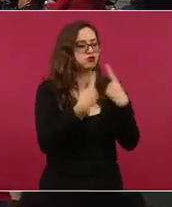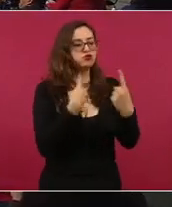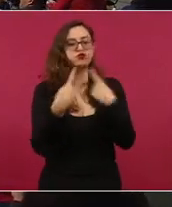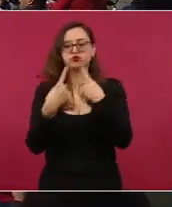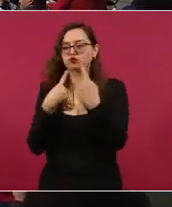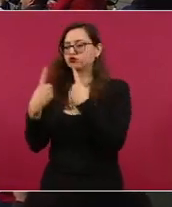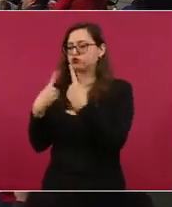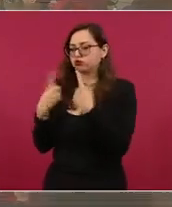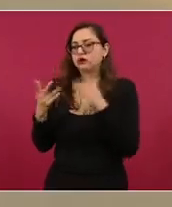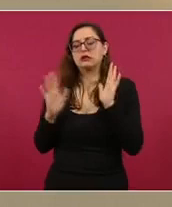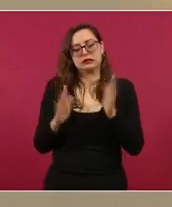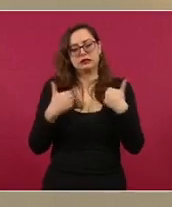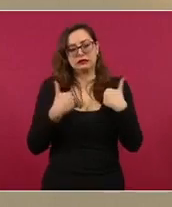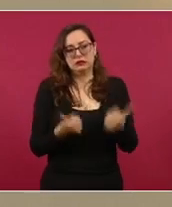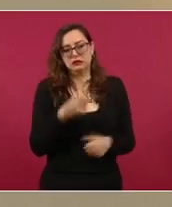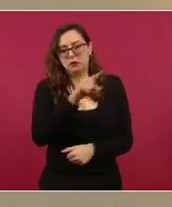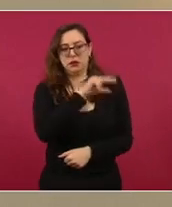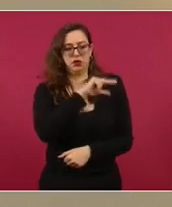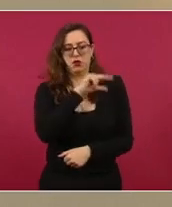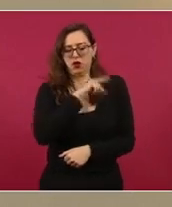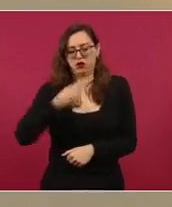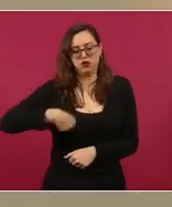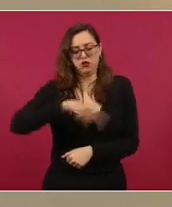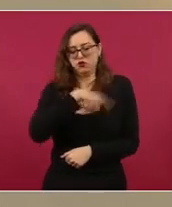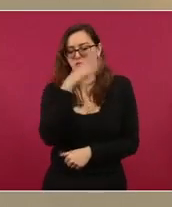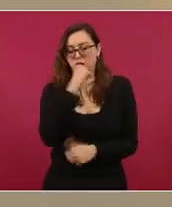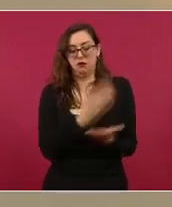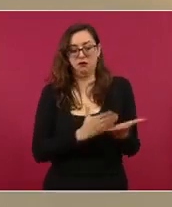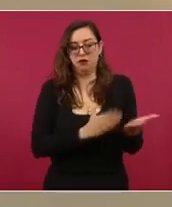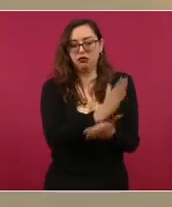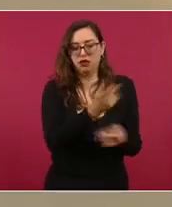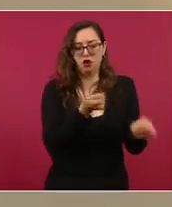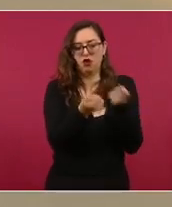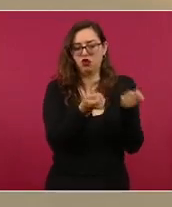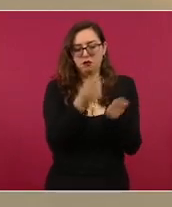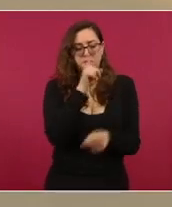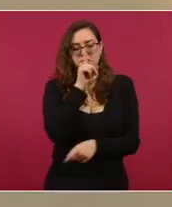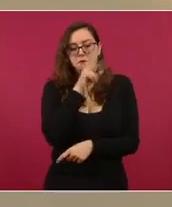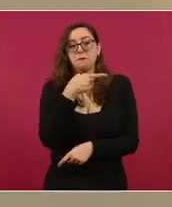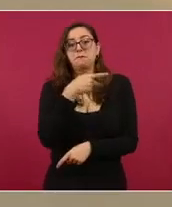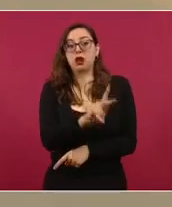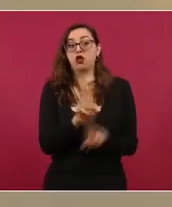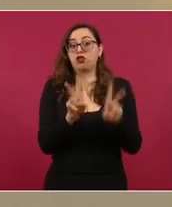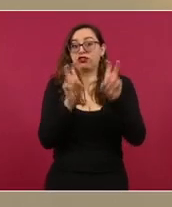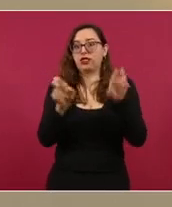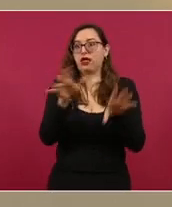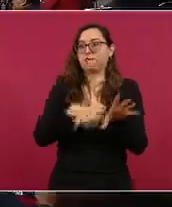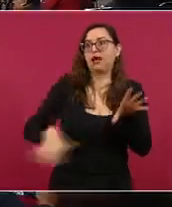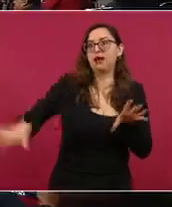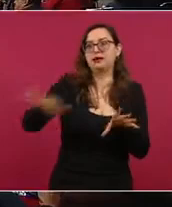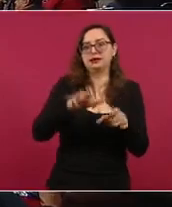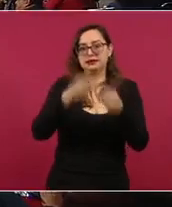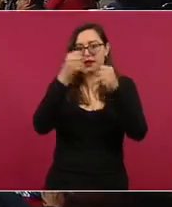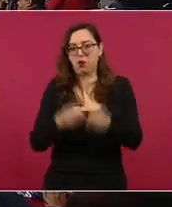las actividades de carácter privado, pero sí en la parte que corresponde a un interés público. Hemos